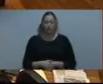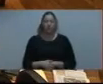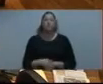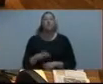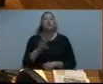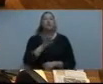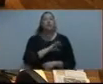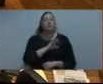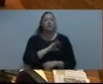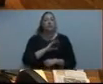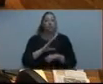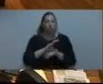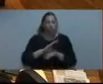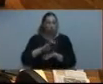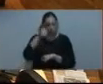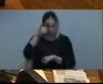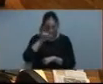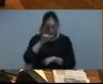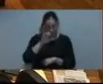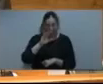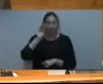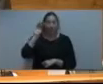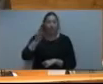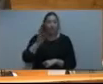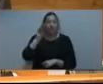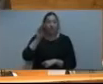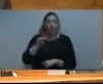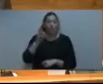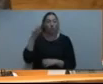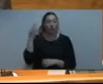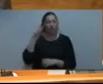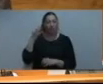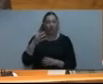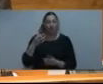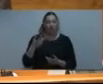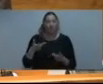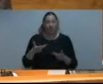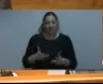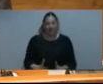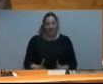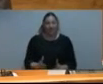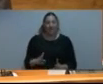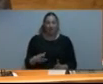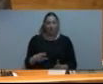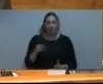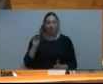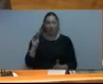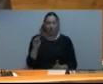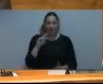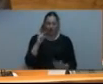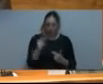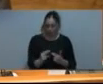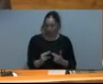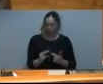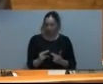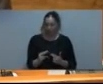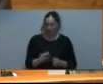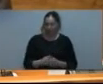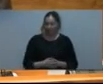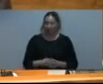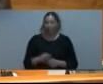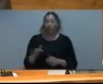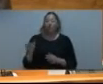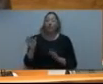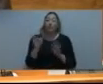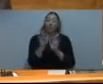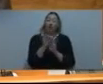Señor consejero, Sí. la pregunta ha de contestarse desde el escaño. Bien, salgo ya por inercia, presidente, vale. ¿Puedo...? Estábamos en un turno anterior